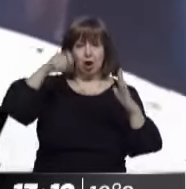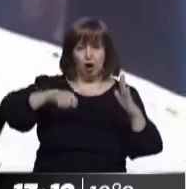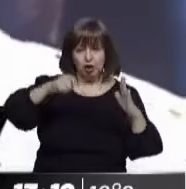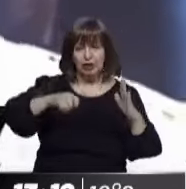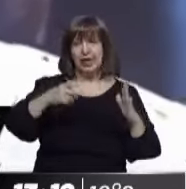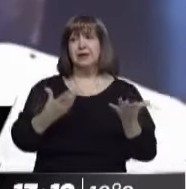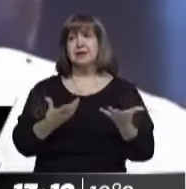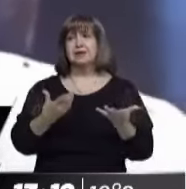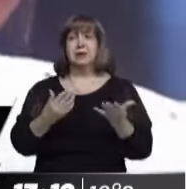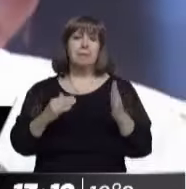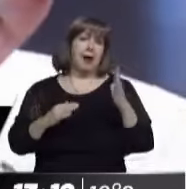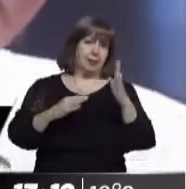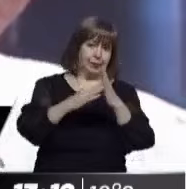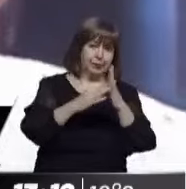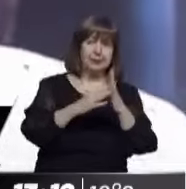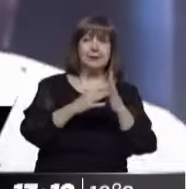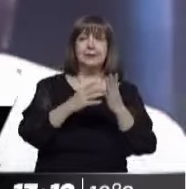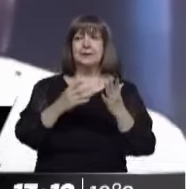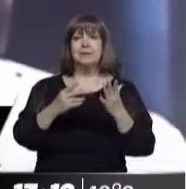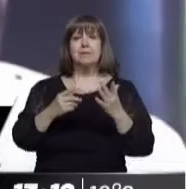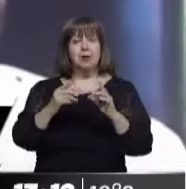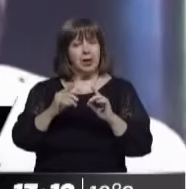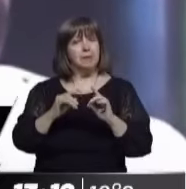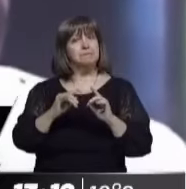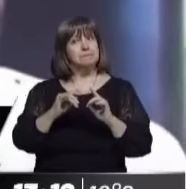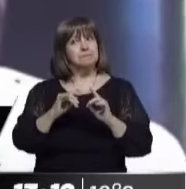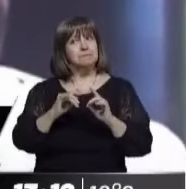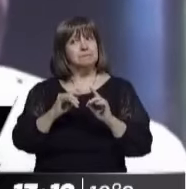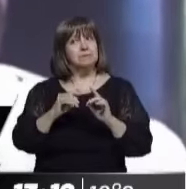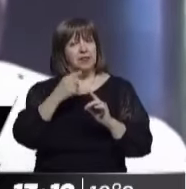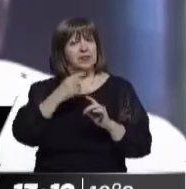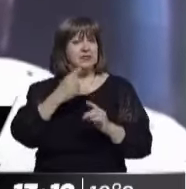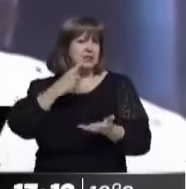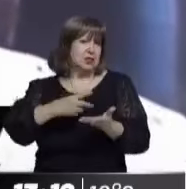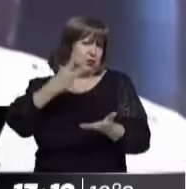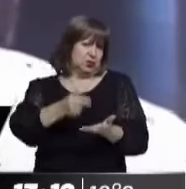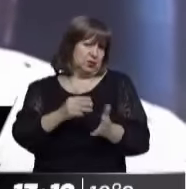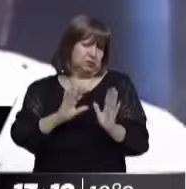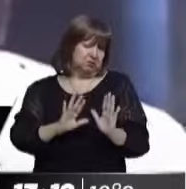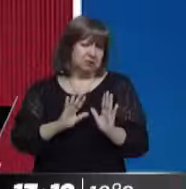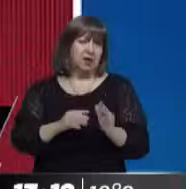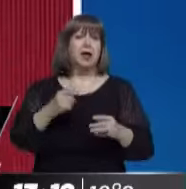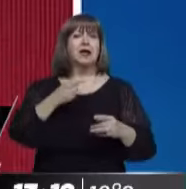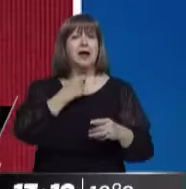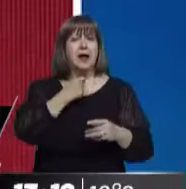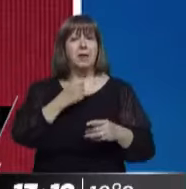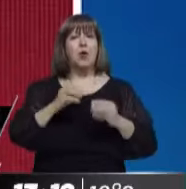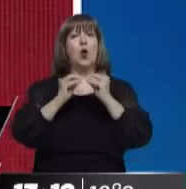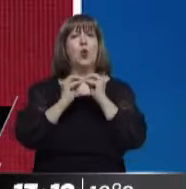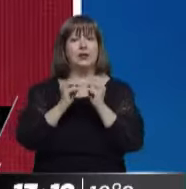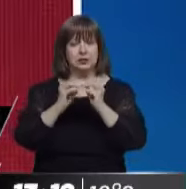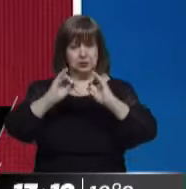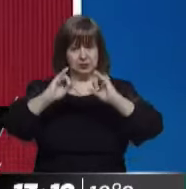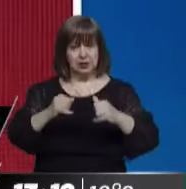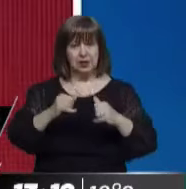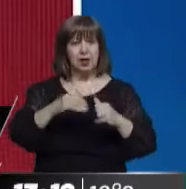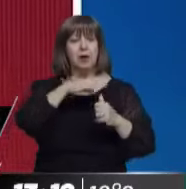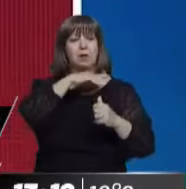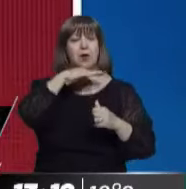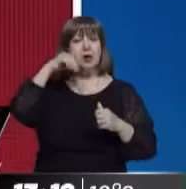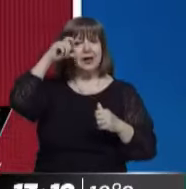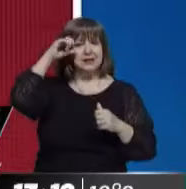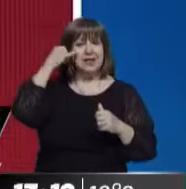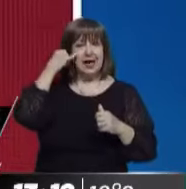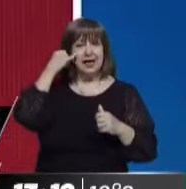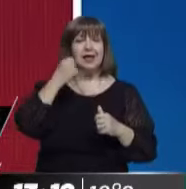ir a la Suprema Corte, pero sí volver a intentar hacer este juicio porque Jay Mamón va